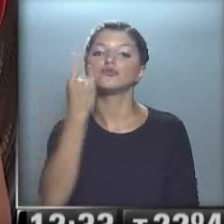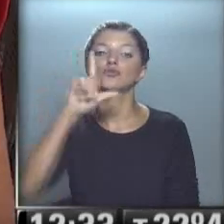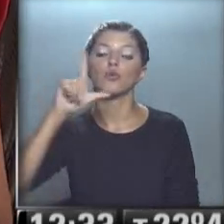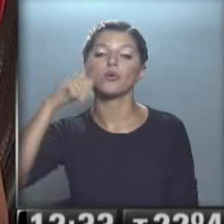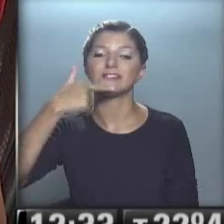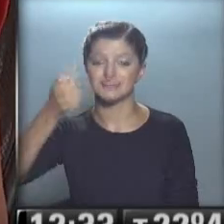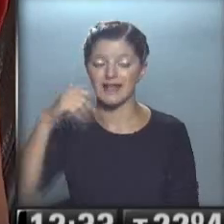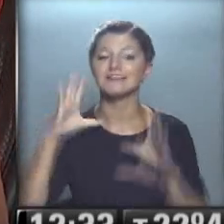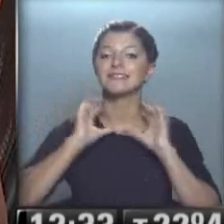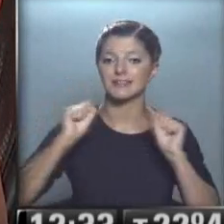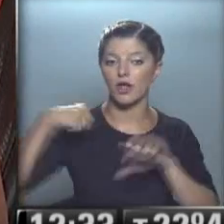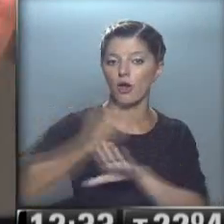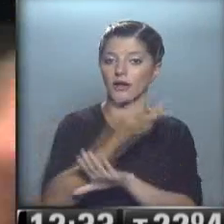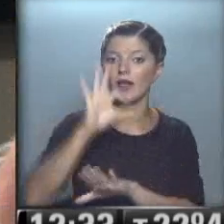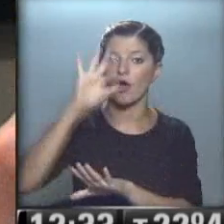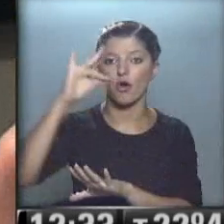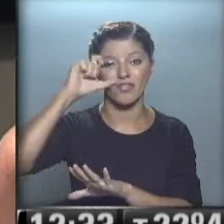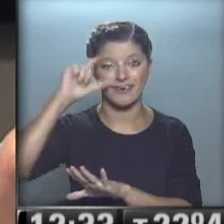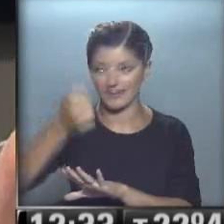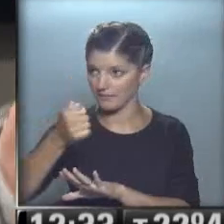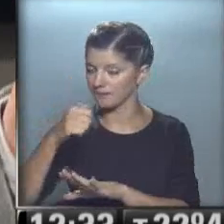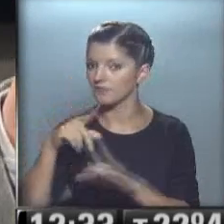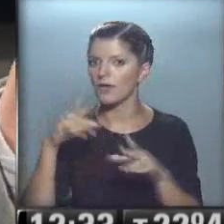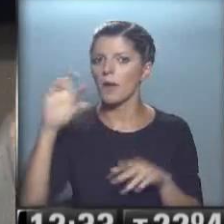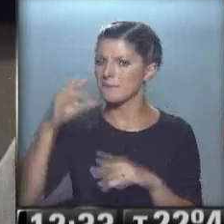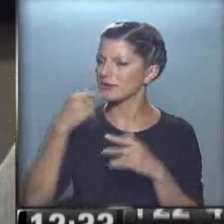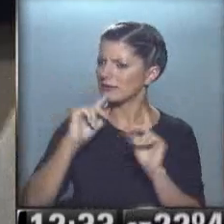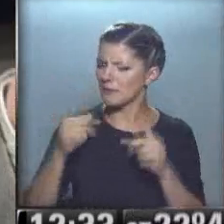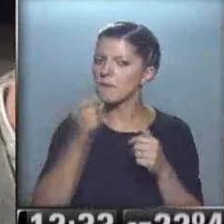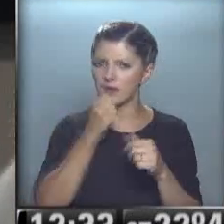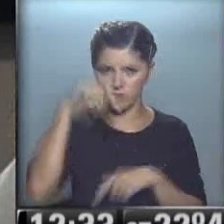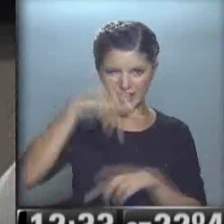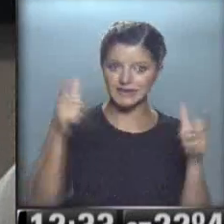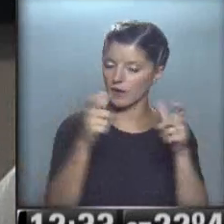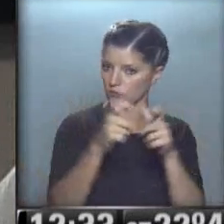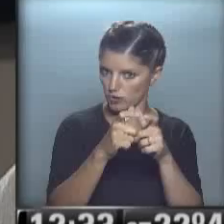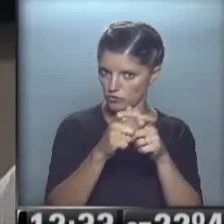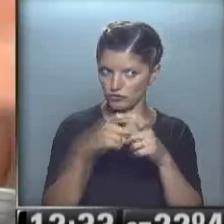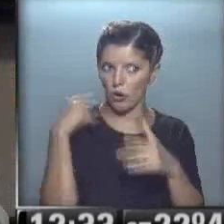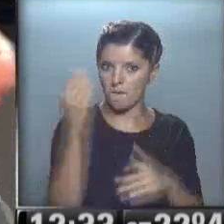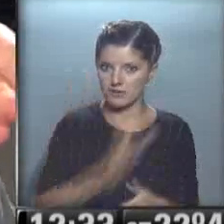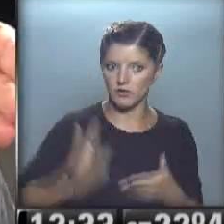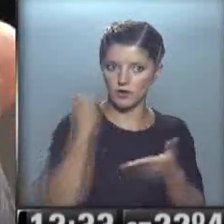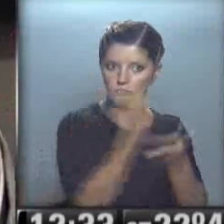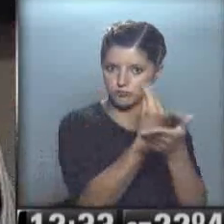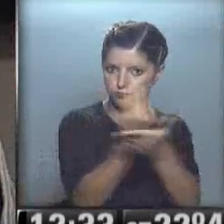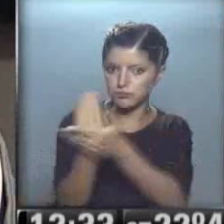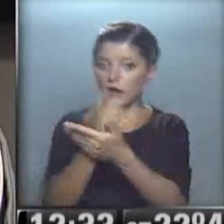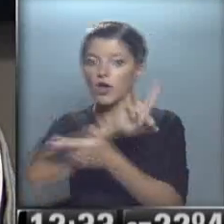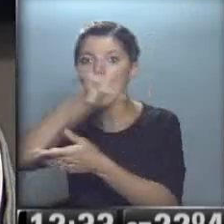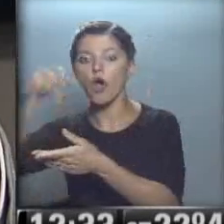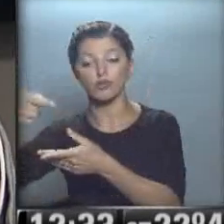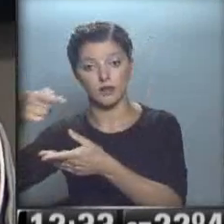general de la oea no además Fíjate que fíjense que diferencia lo que fue esta selac con tantos presidentes frente a lo que son cada vez más